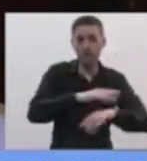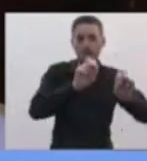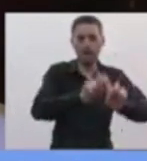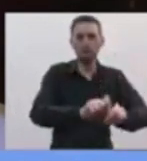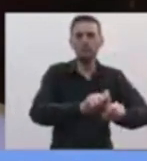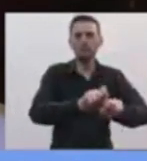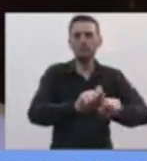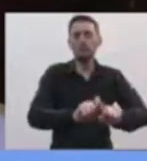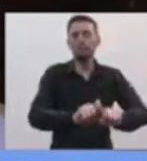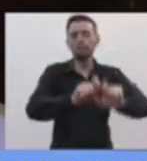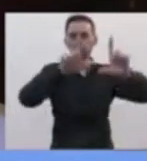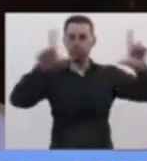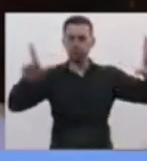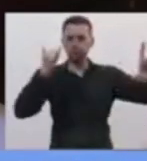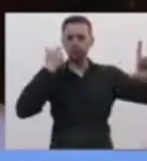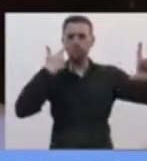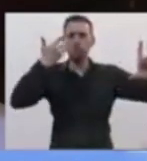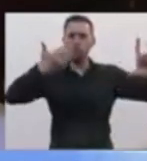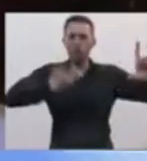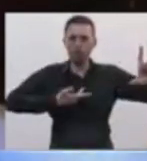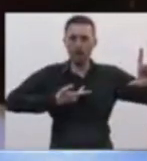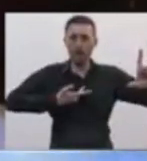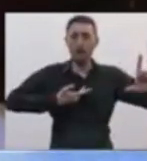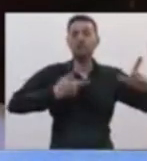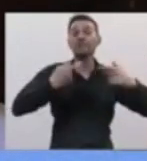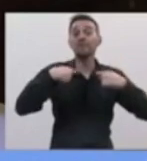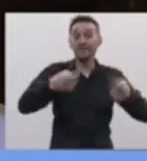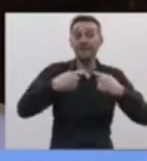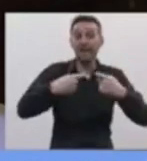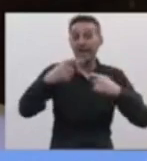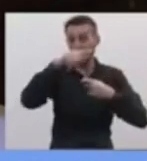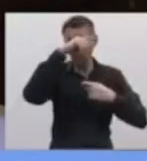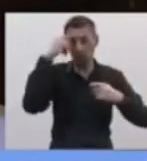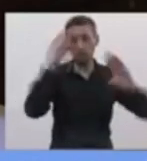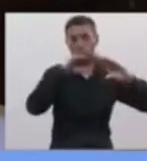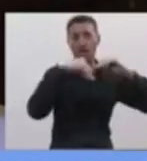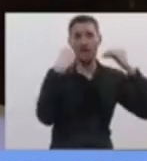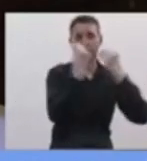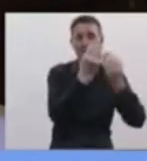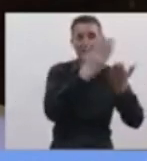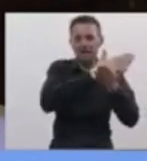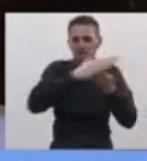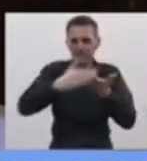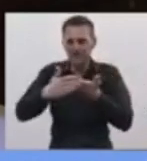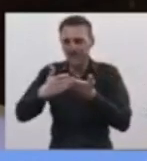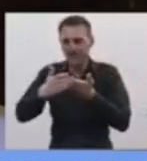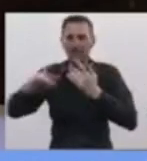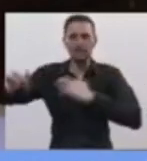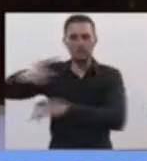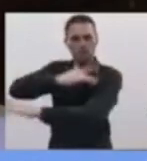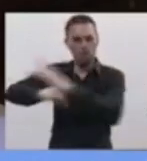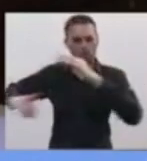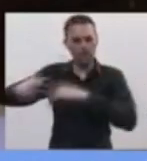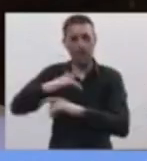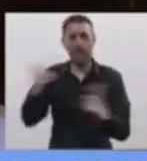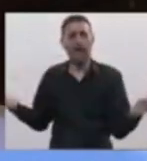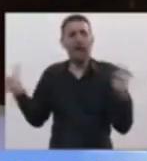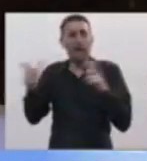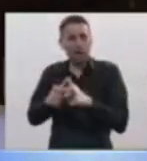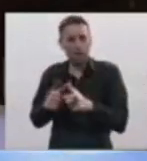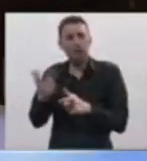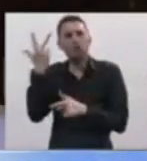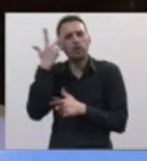point de cómo va a ser la movilidad la mitad del gasto nacional está ajustado por movilidad constituimos la comisión el 18 de